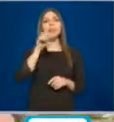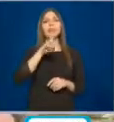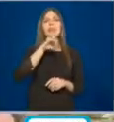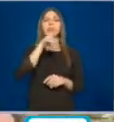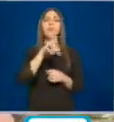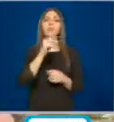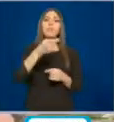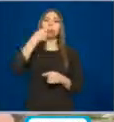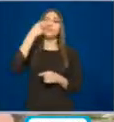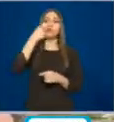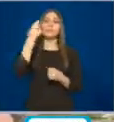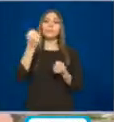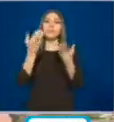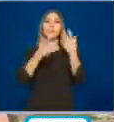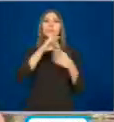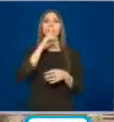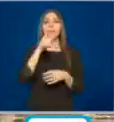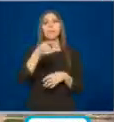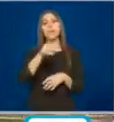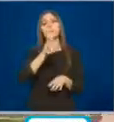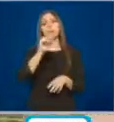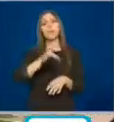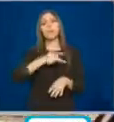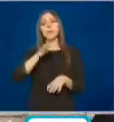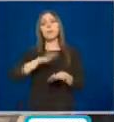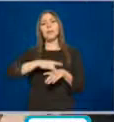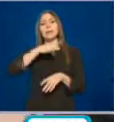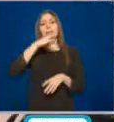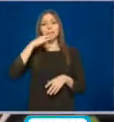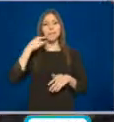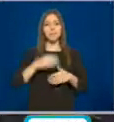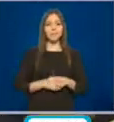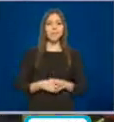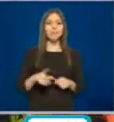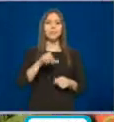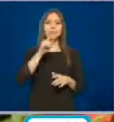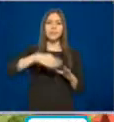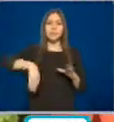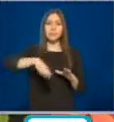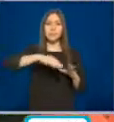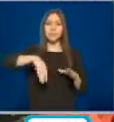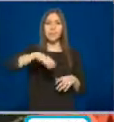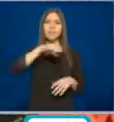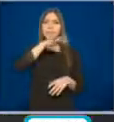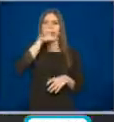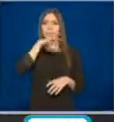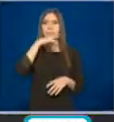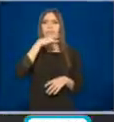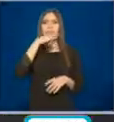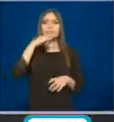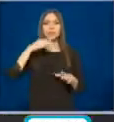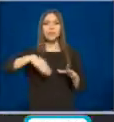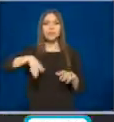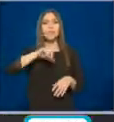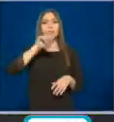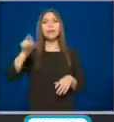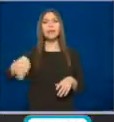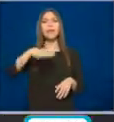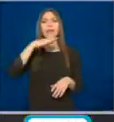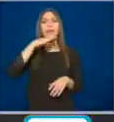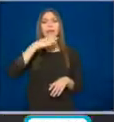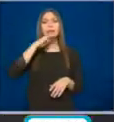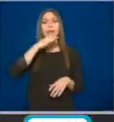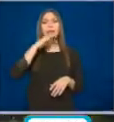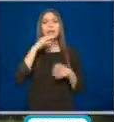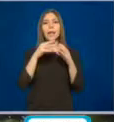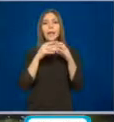enchilar. Principalmente, Está muy sí, bien, claro. principalmente, Gaby. Ok, vamos entonces a citronar nuestra cebolla, nuestro chile. Tenemos nuestro elote. Este elote ya